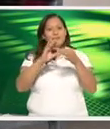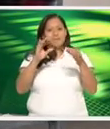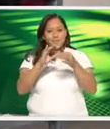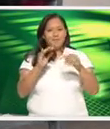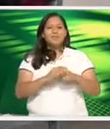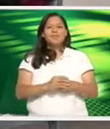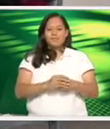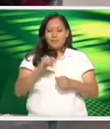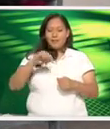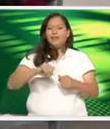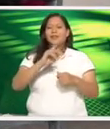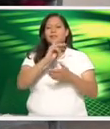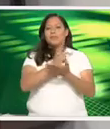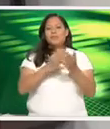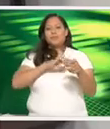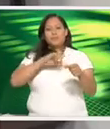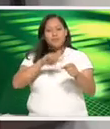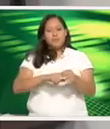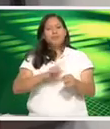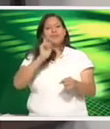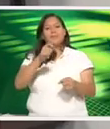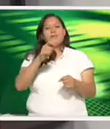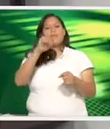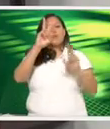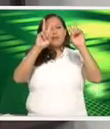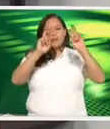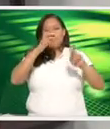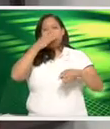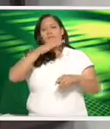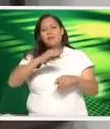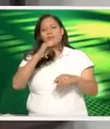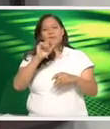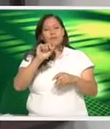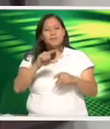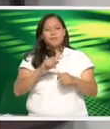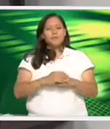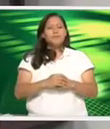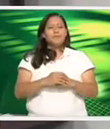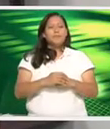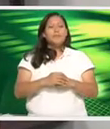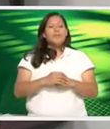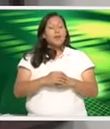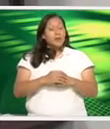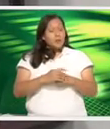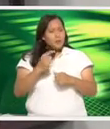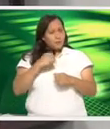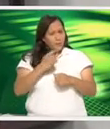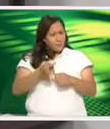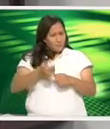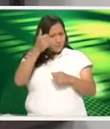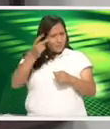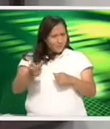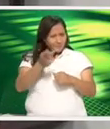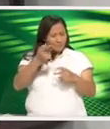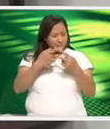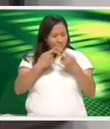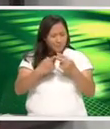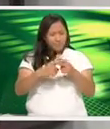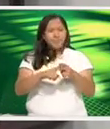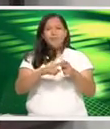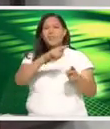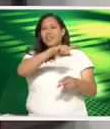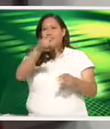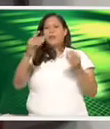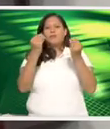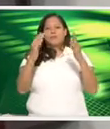contar historias en este programa especial que es motivo de festejo, de celebración. Y yo creo que me surge la primera pregunta que a muchos, me